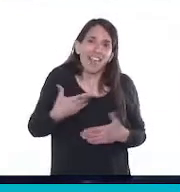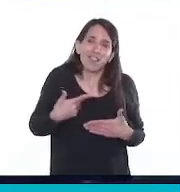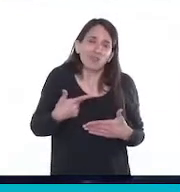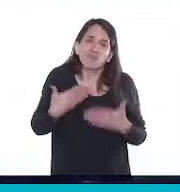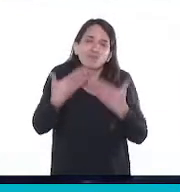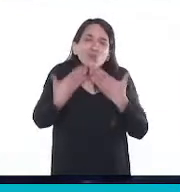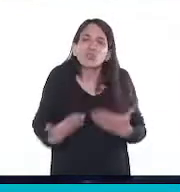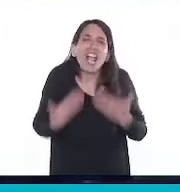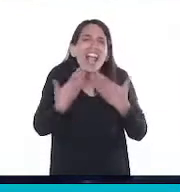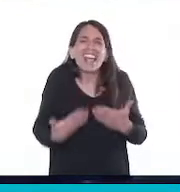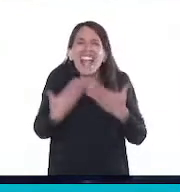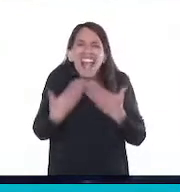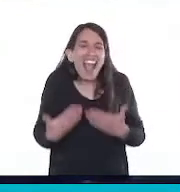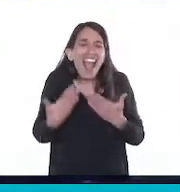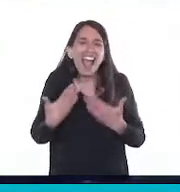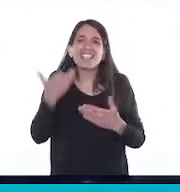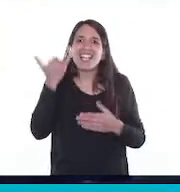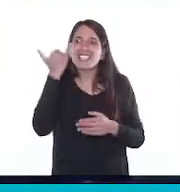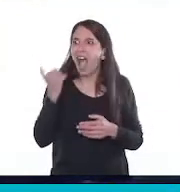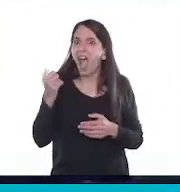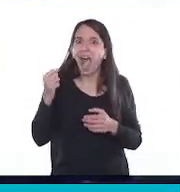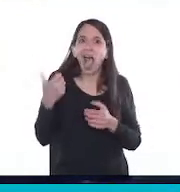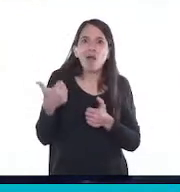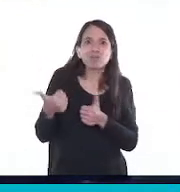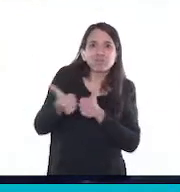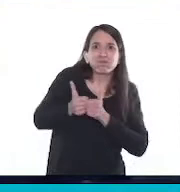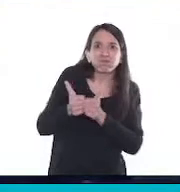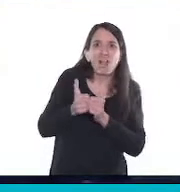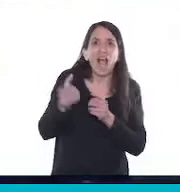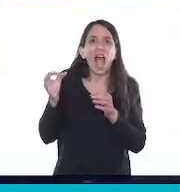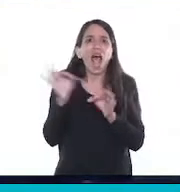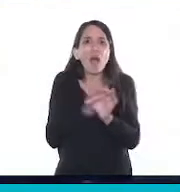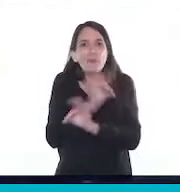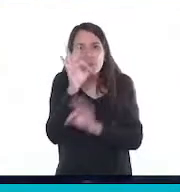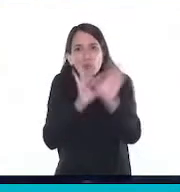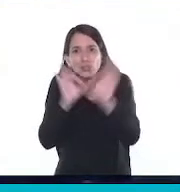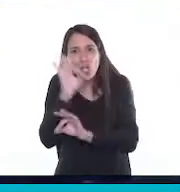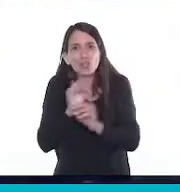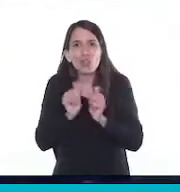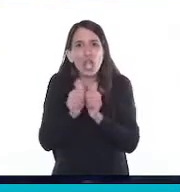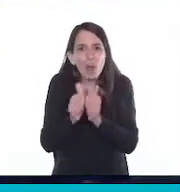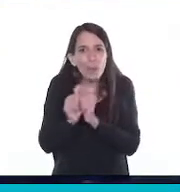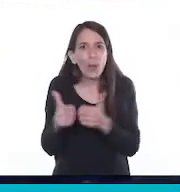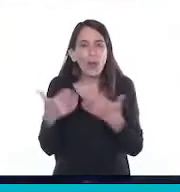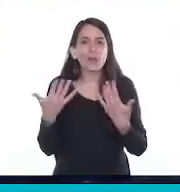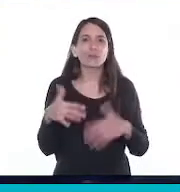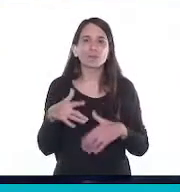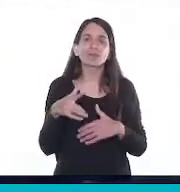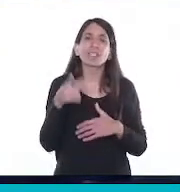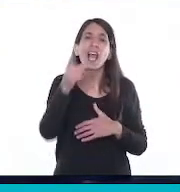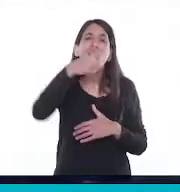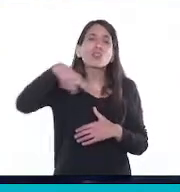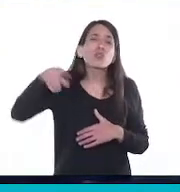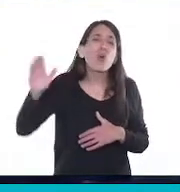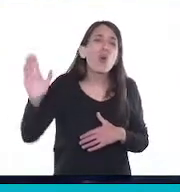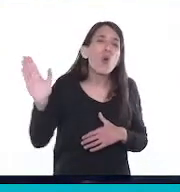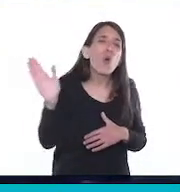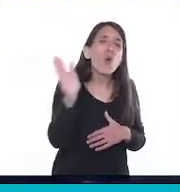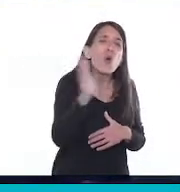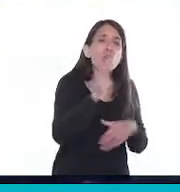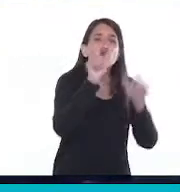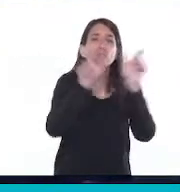acompañen este proyecto y le pedimos a las senadoras y a los senadores que se involucren